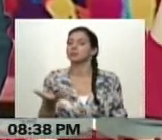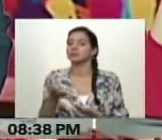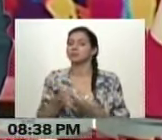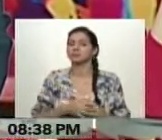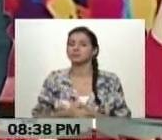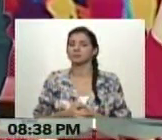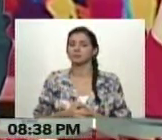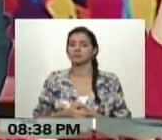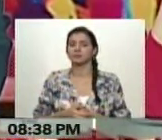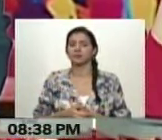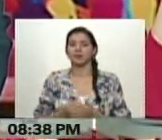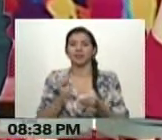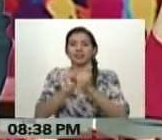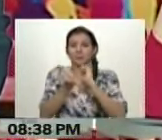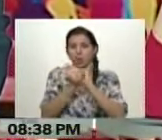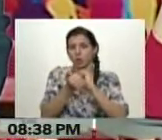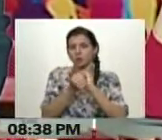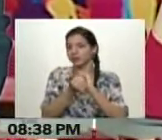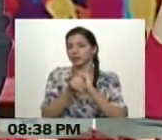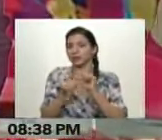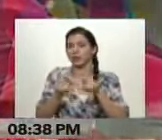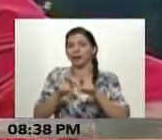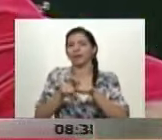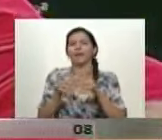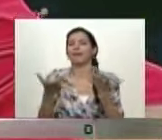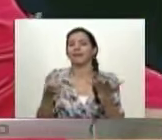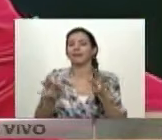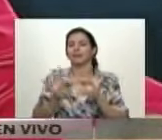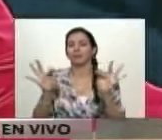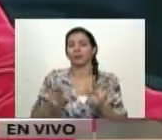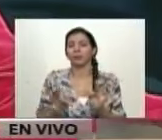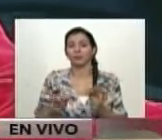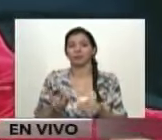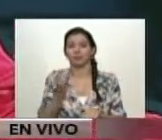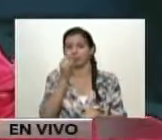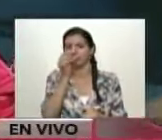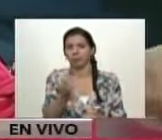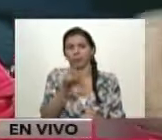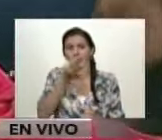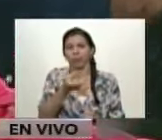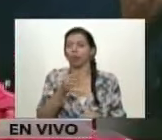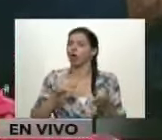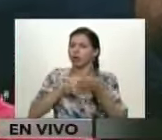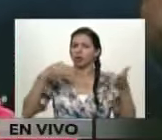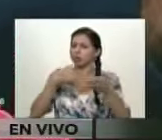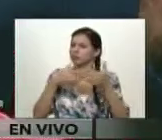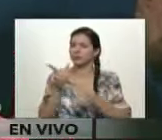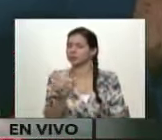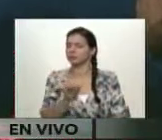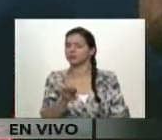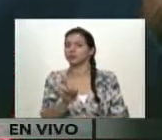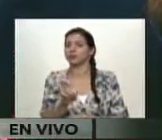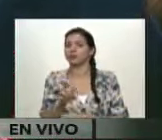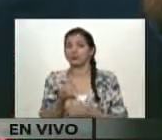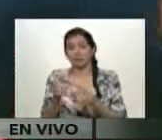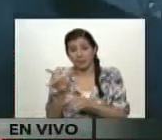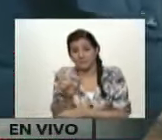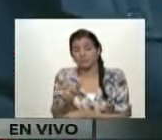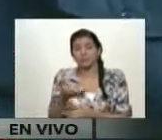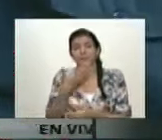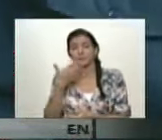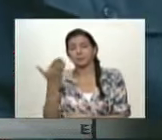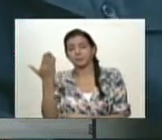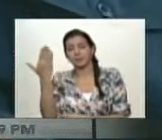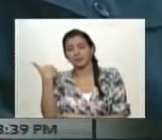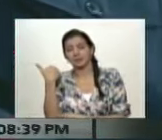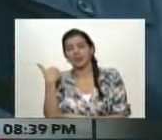echarle piedras al partido. Quiero que sepa, el desempeño electoral superó en esta derrota electoral